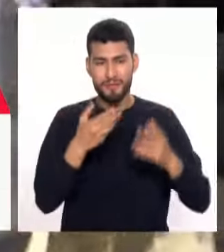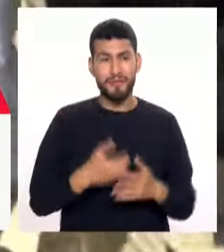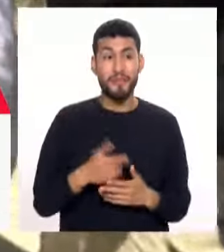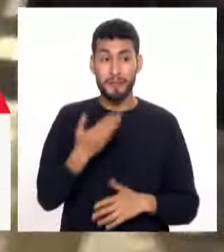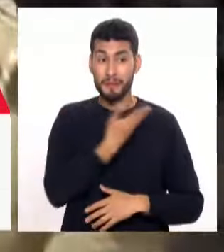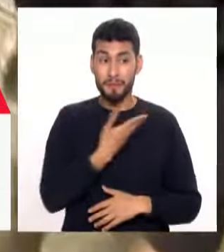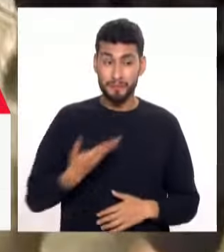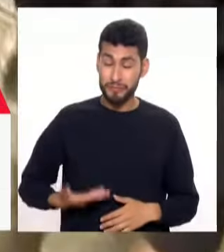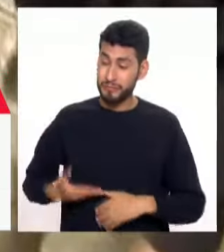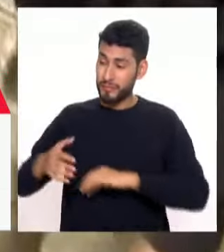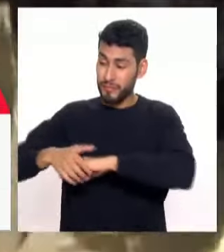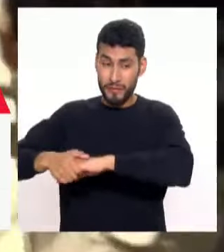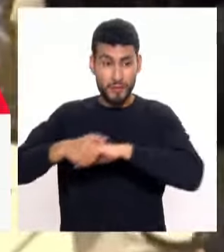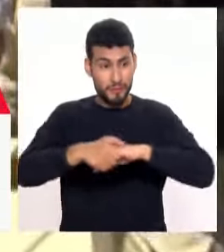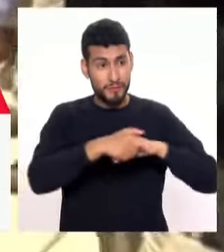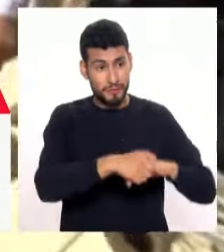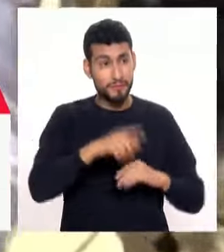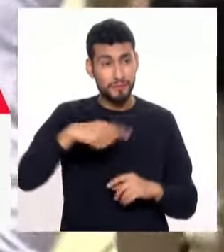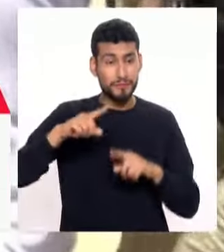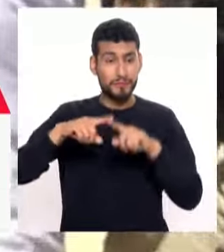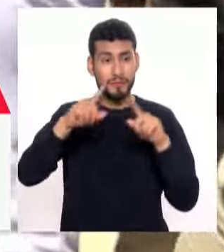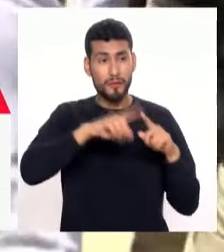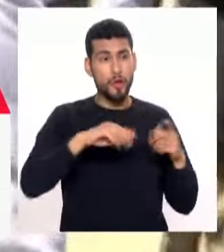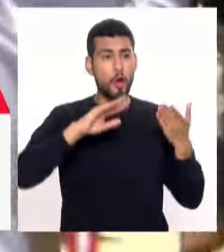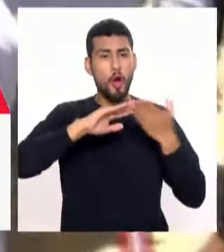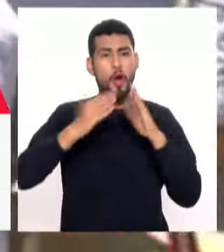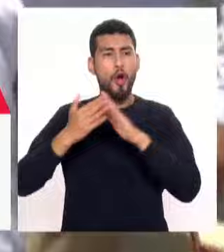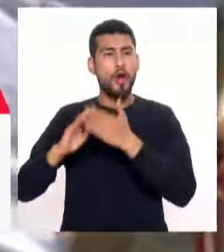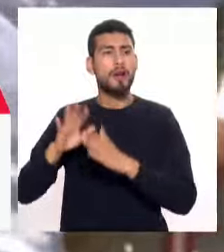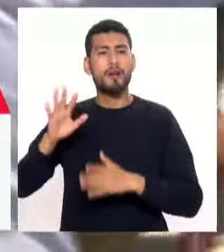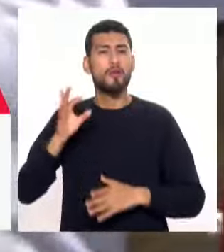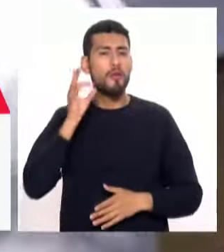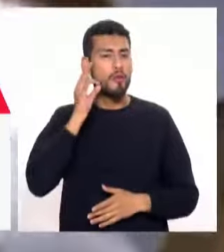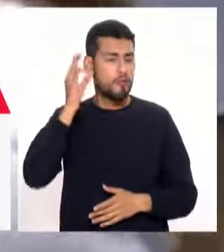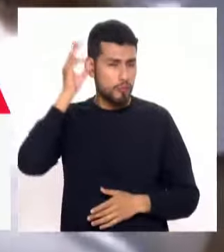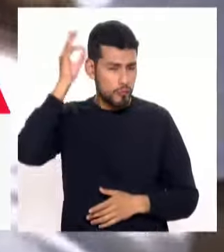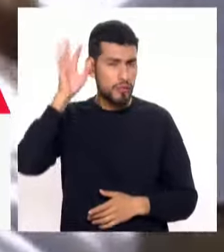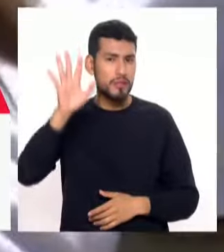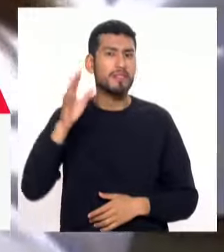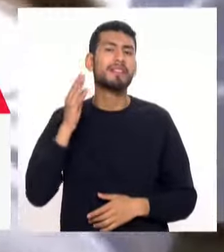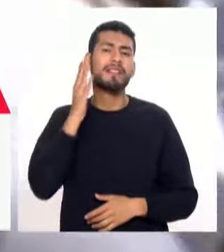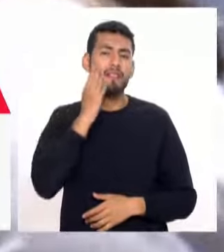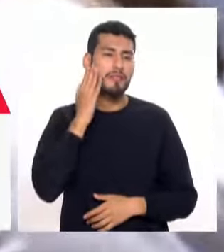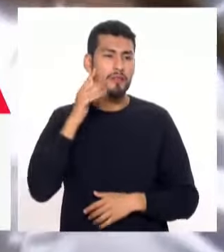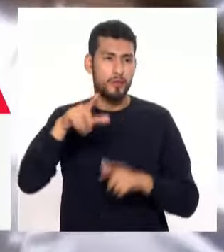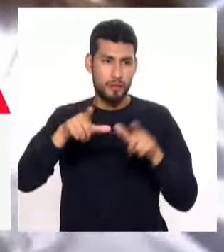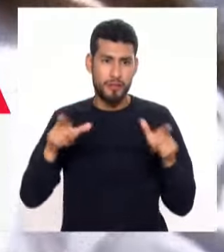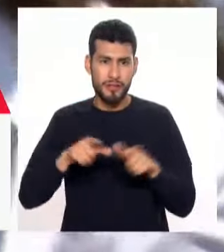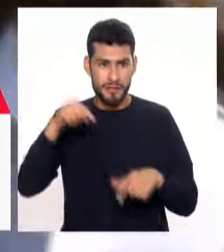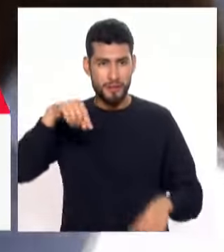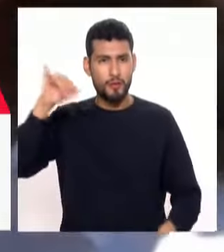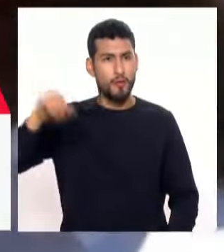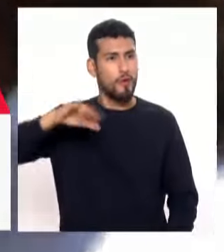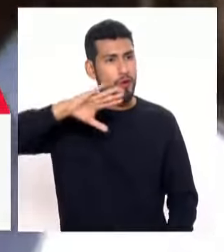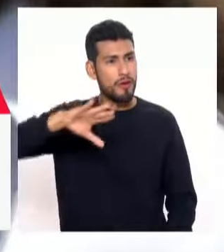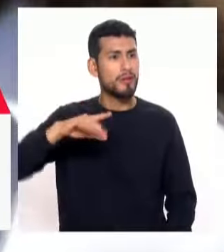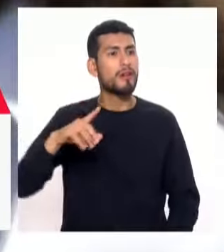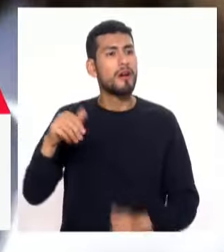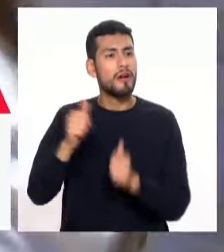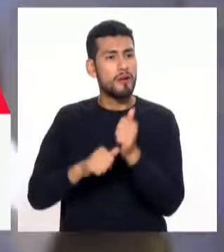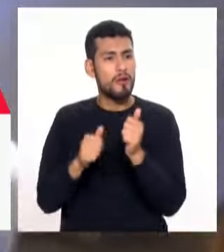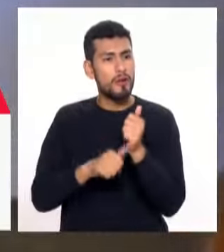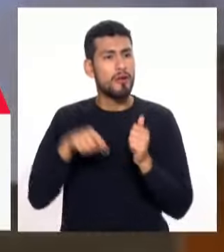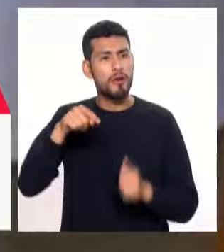saluda a los de las diferentes comunidades indígenas ubicadas acá en la región Junín, a los hermanos